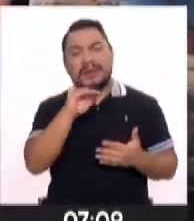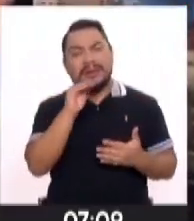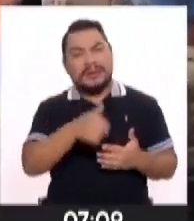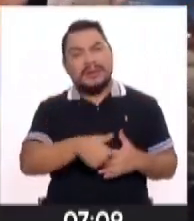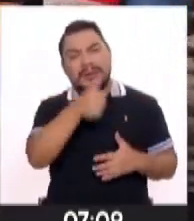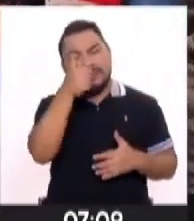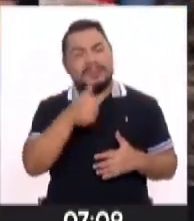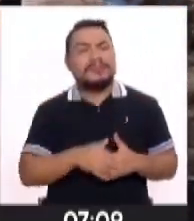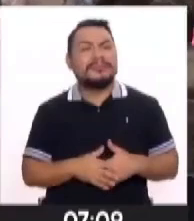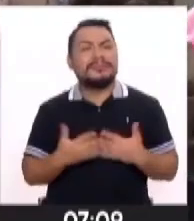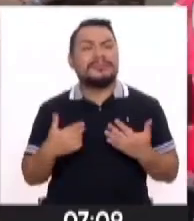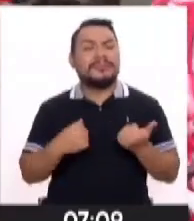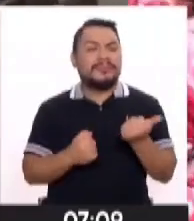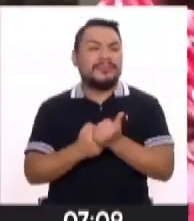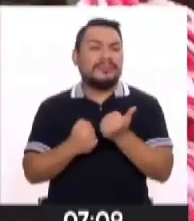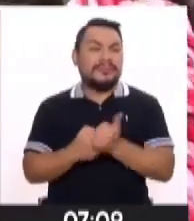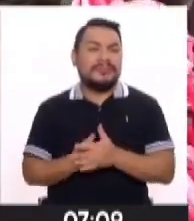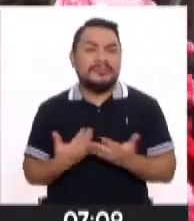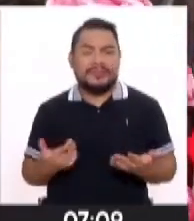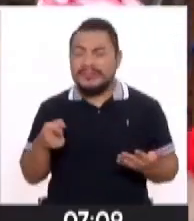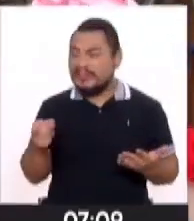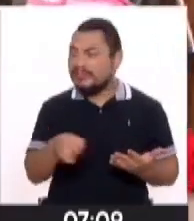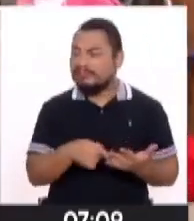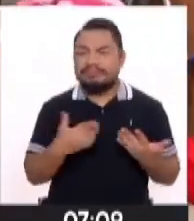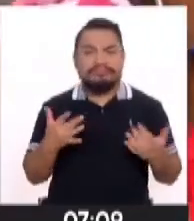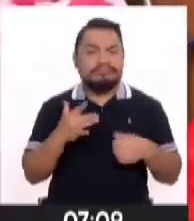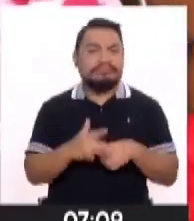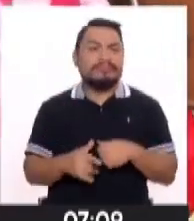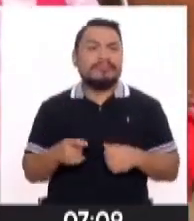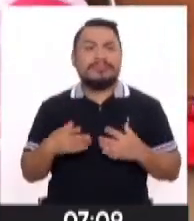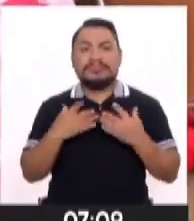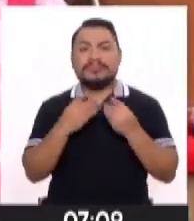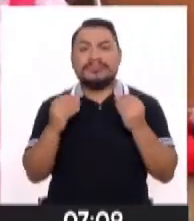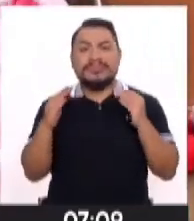autoridades grandes que nos apoyen. Aunque si hay tantas casas